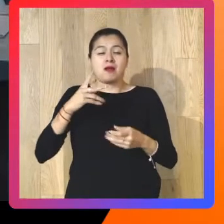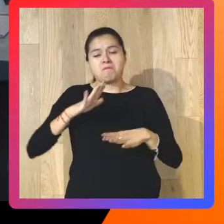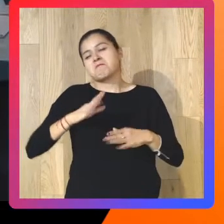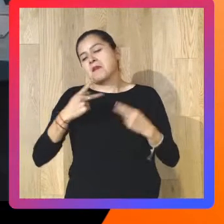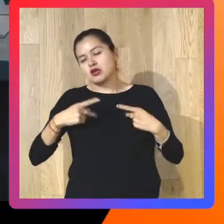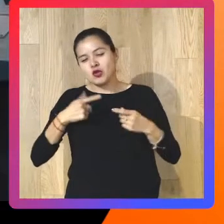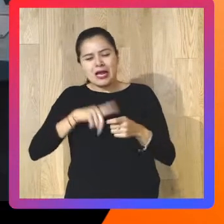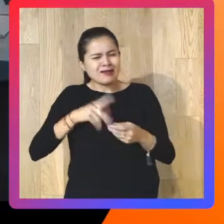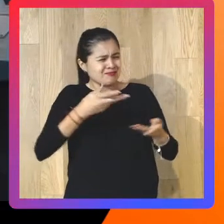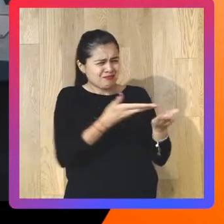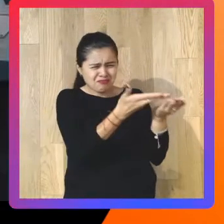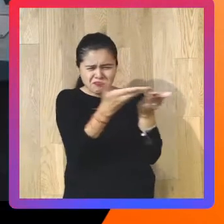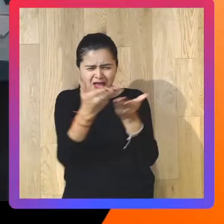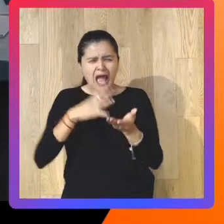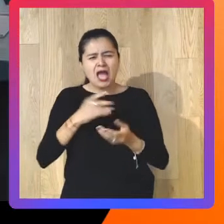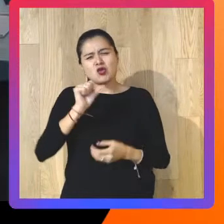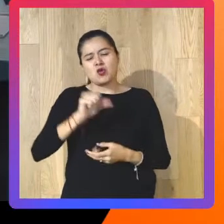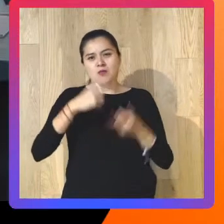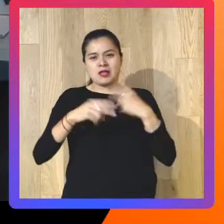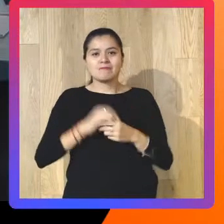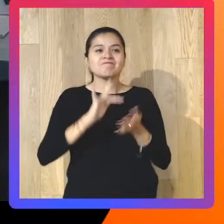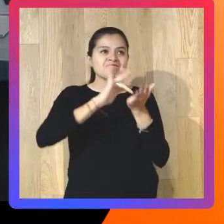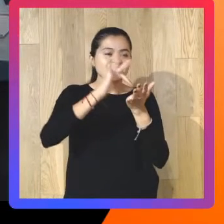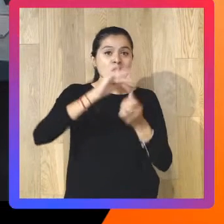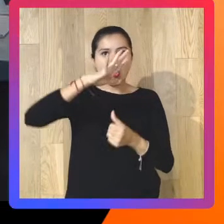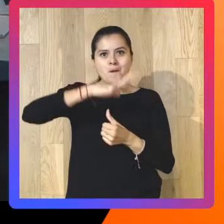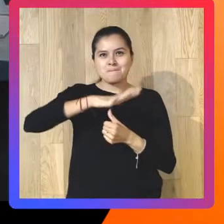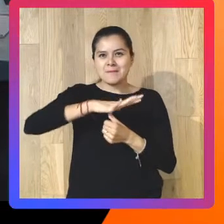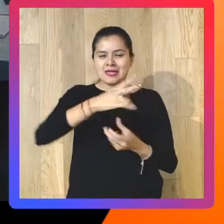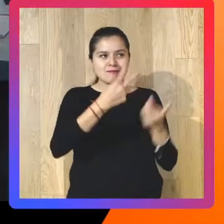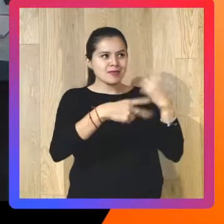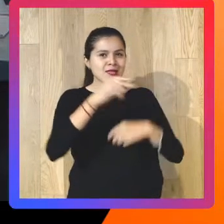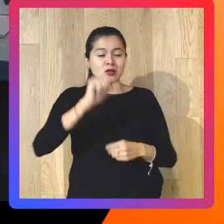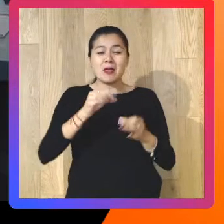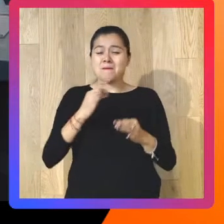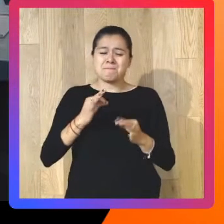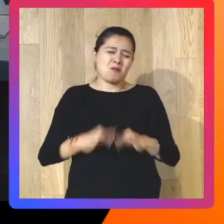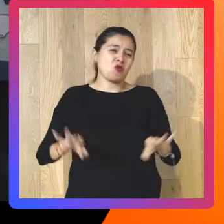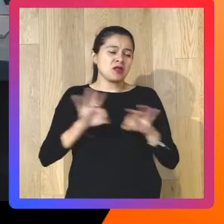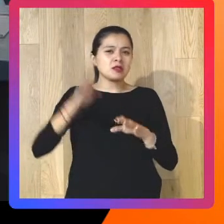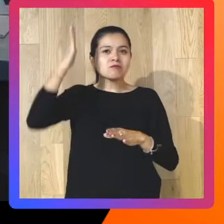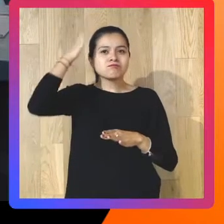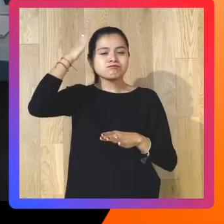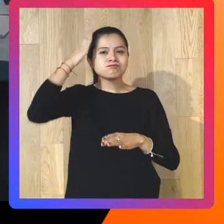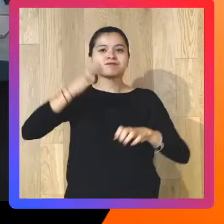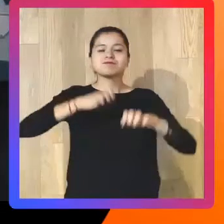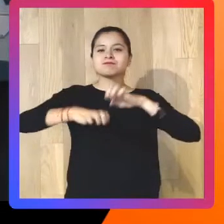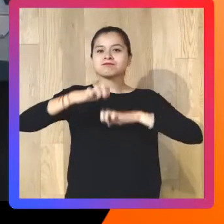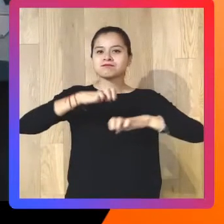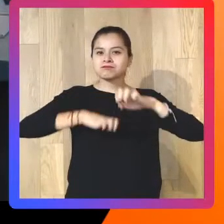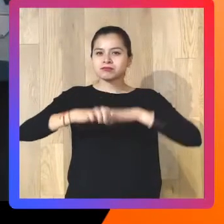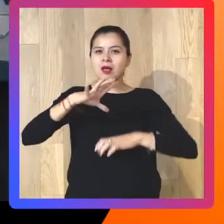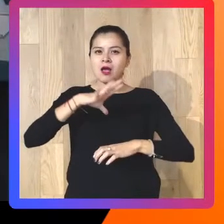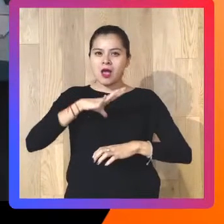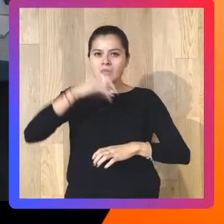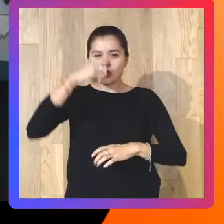Y justamente pues agradecer a la gran mesa de lujo que tenemos, importantes liderazgos empresariales que contamos aquí con